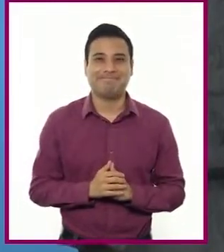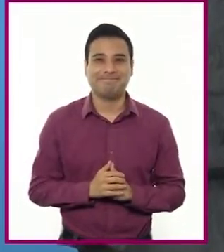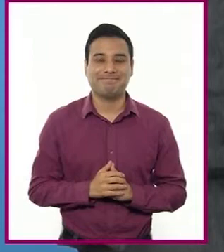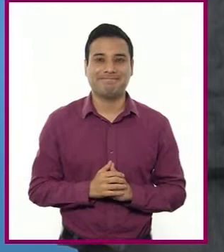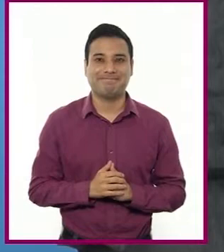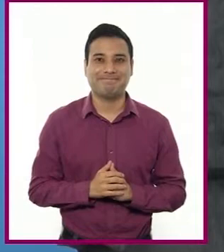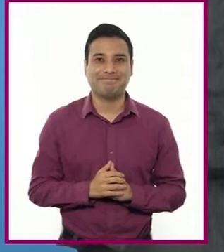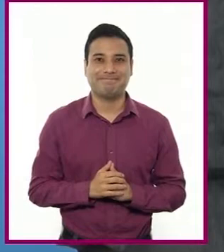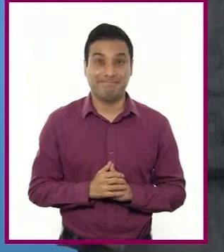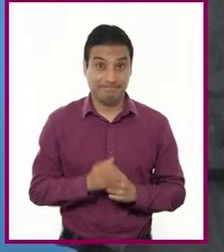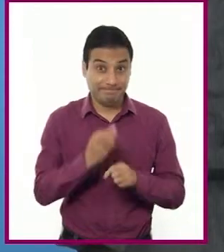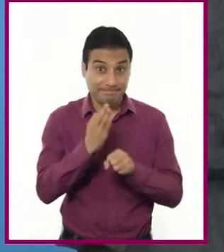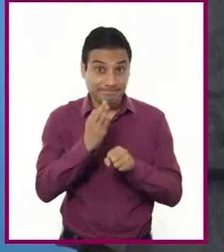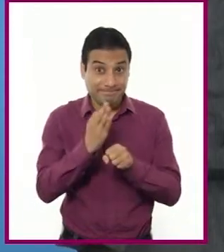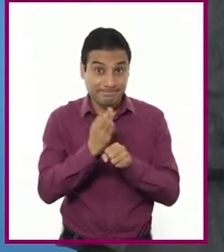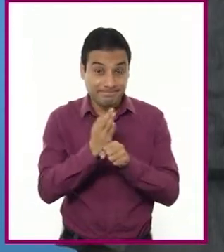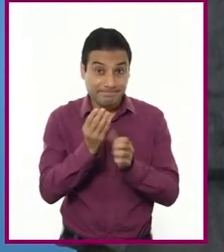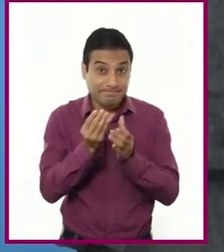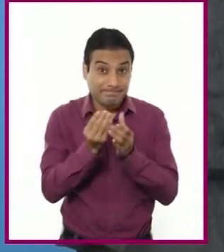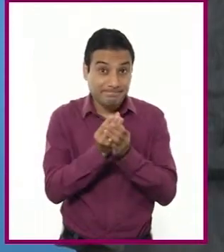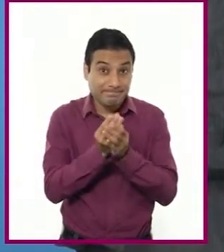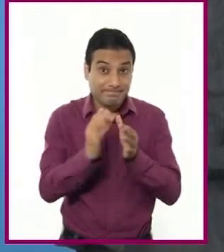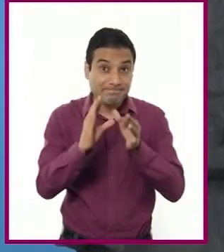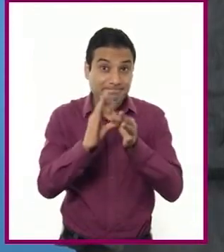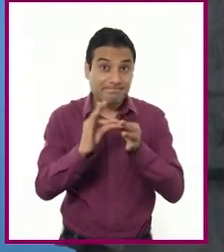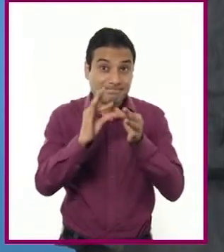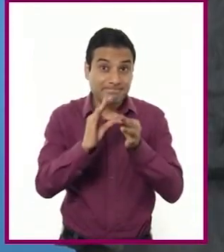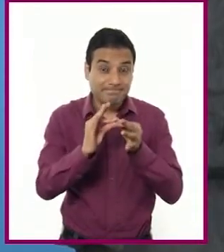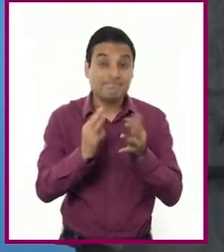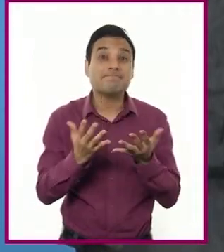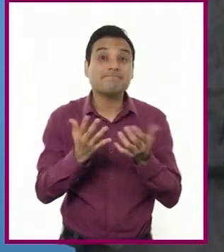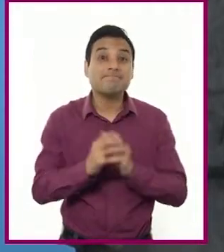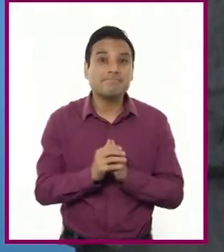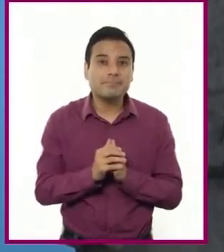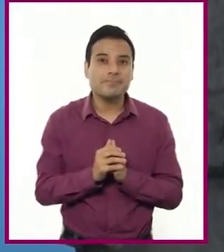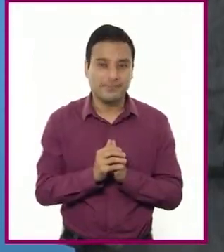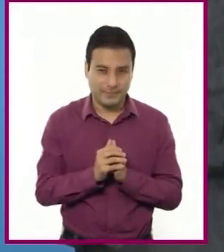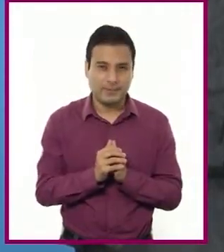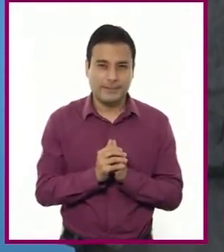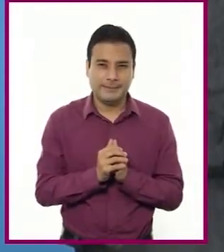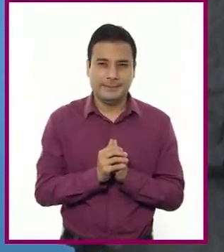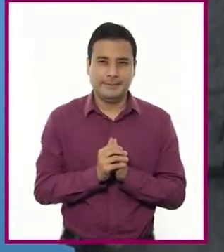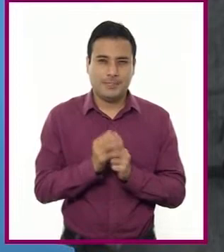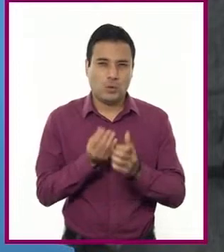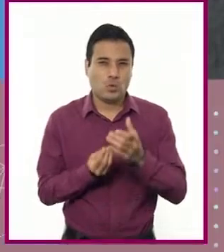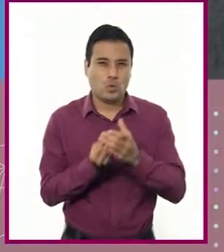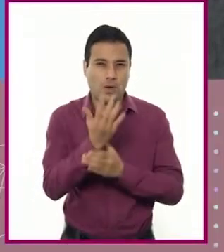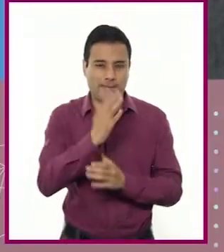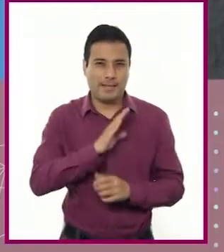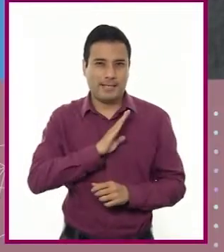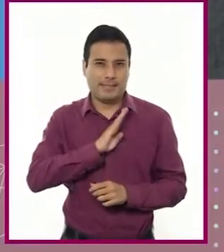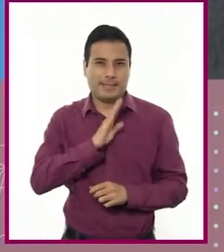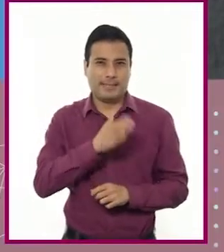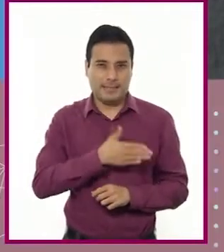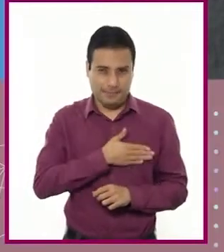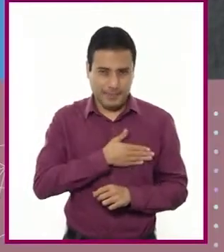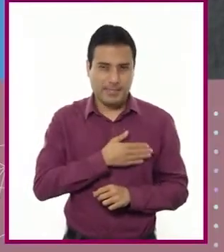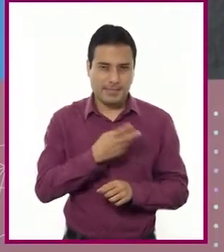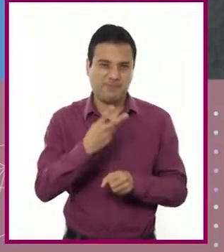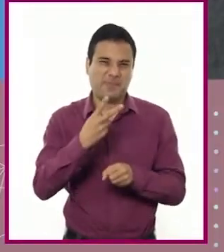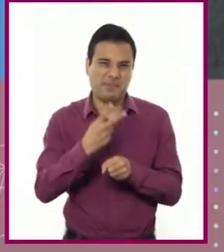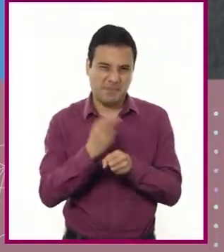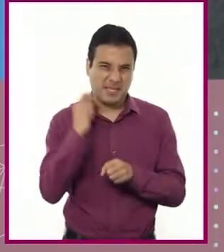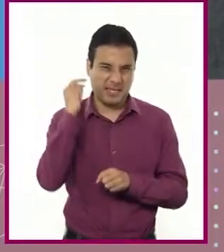En la sesión del día de hoy, continuamos con nuestro recorrido por el Virreinato de la Nueva España. En esta ocasión, veremos el papel de las